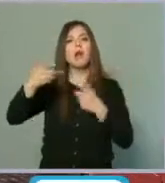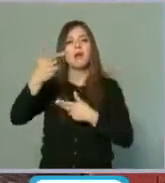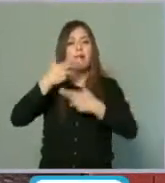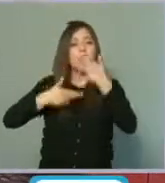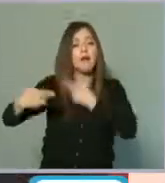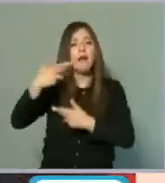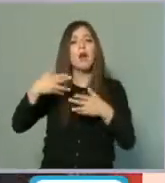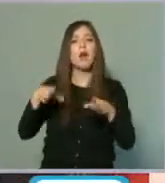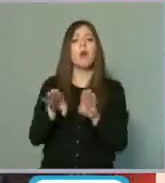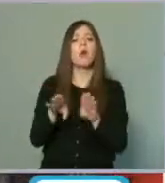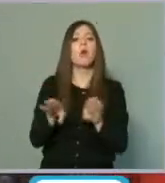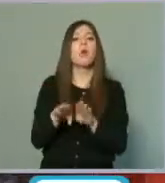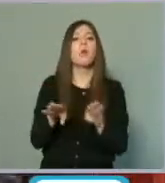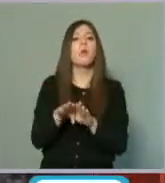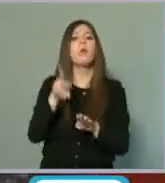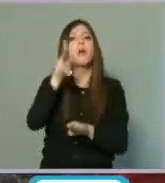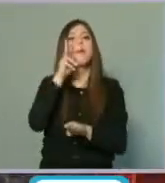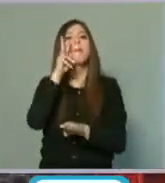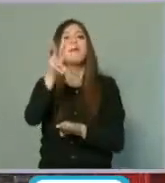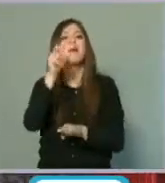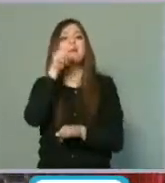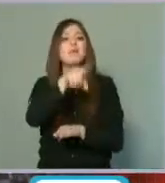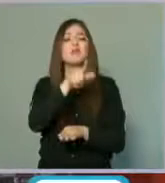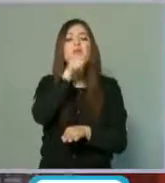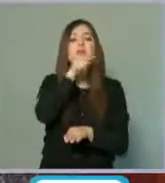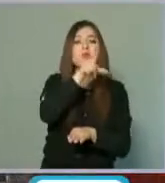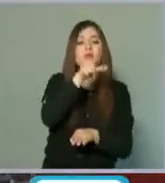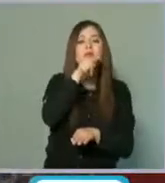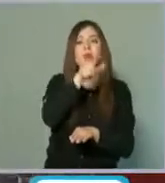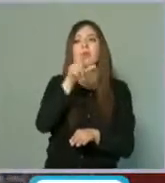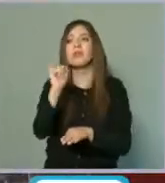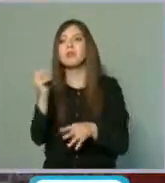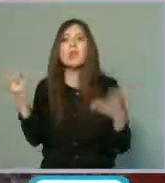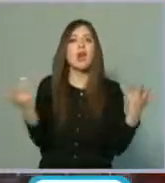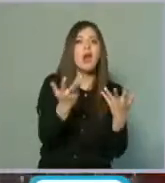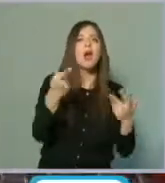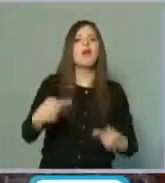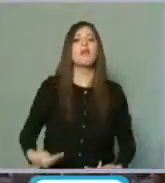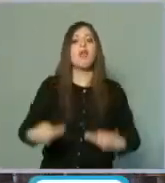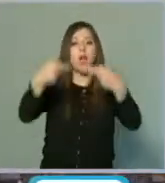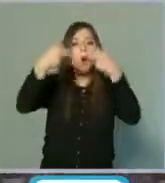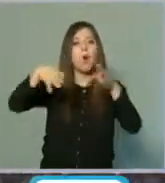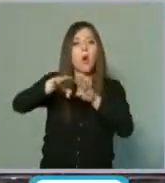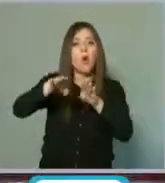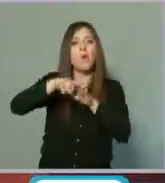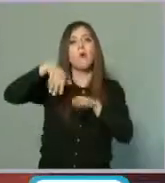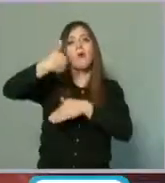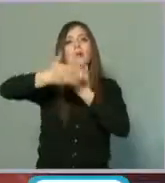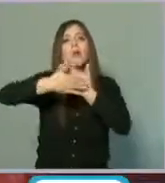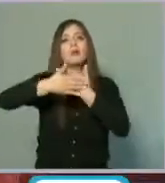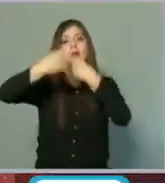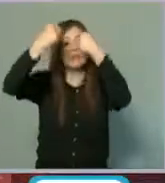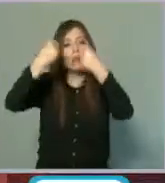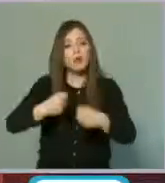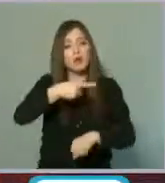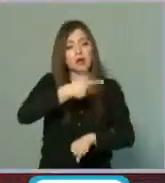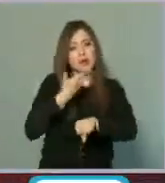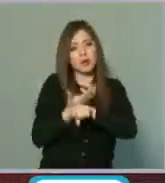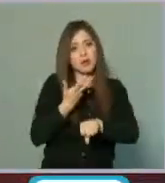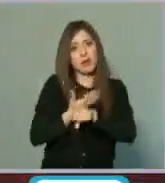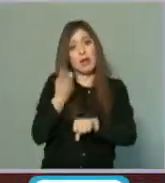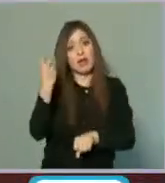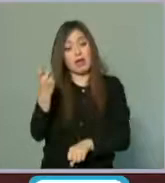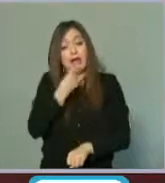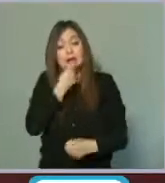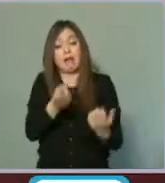ver en Twitter otra vez, tuiteando muy pronto otra vez en contra de los jueces y en contra de la seguridad de Estados Unidos y los migrantes, que es el discurso